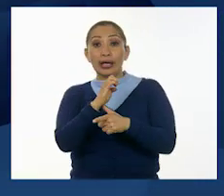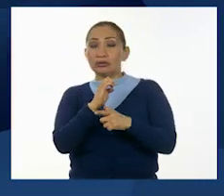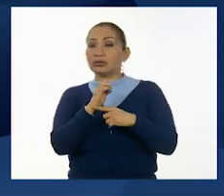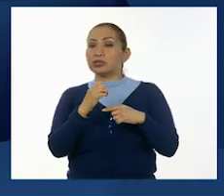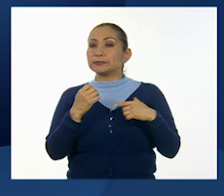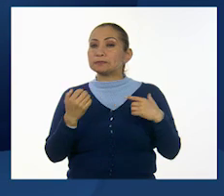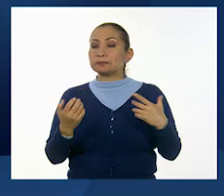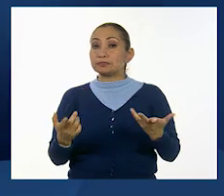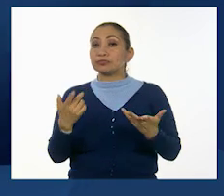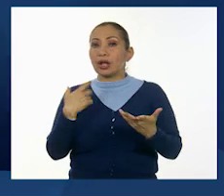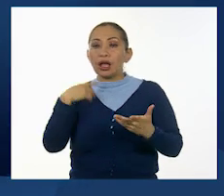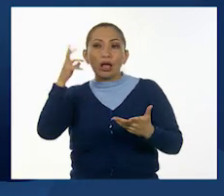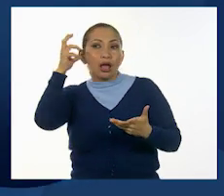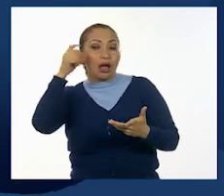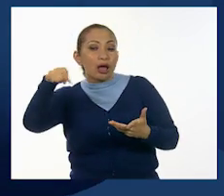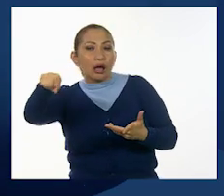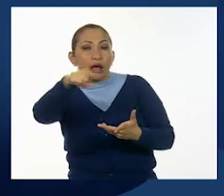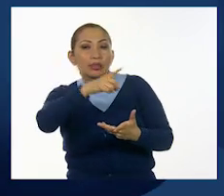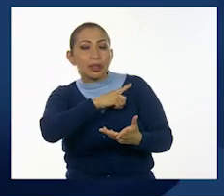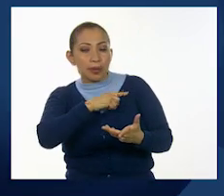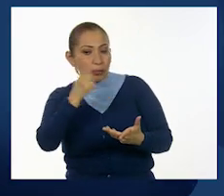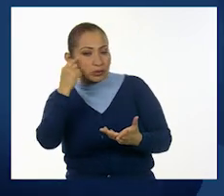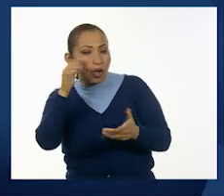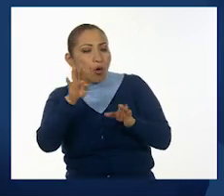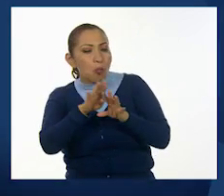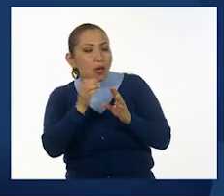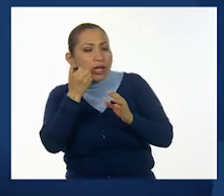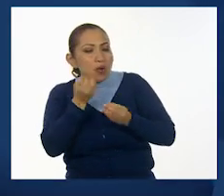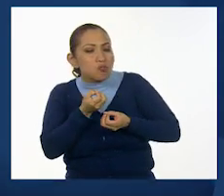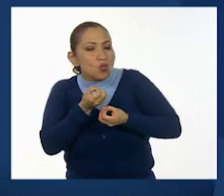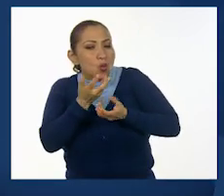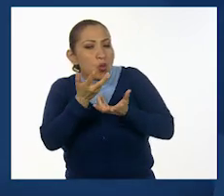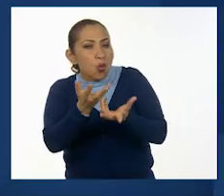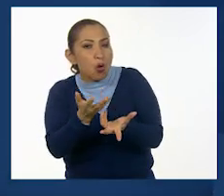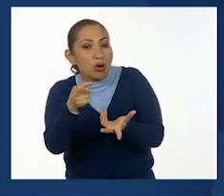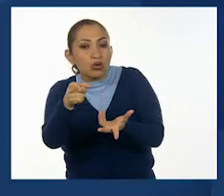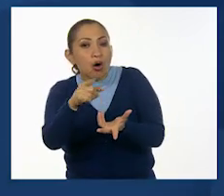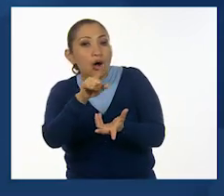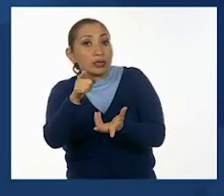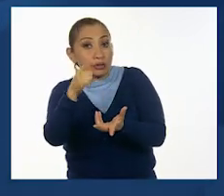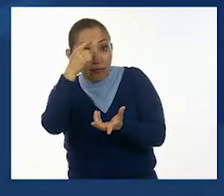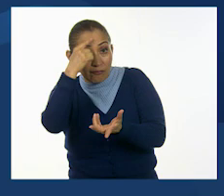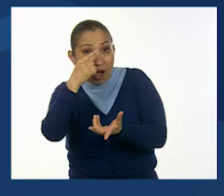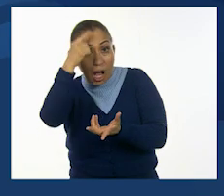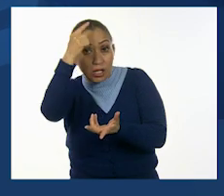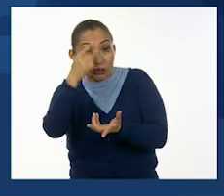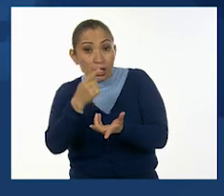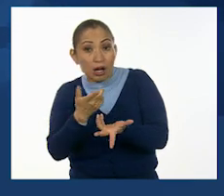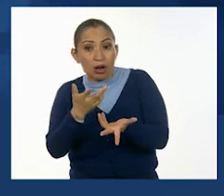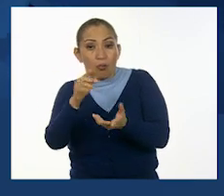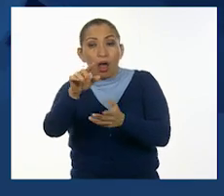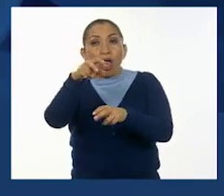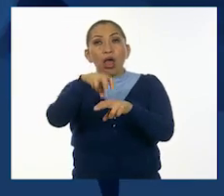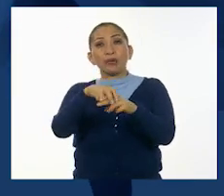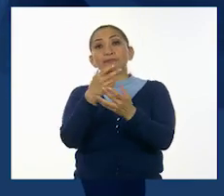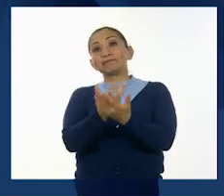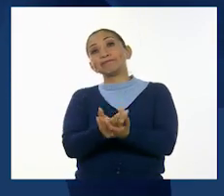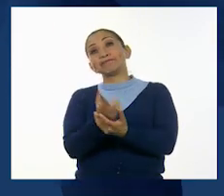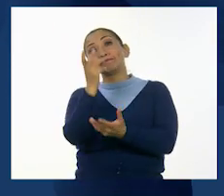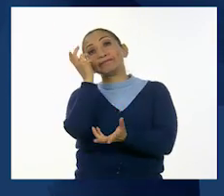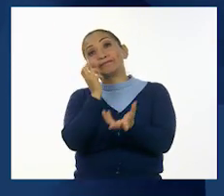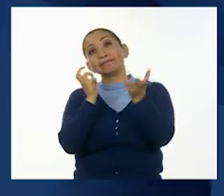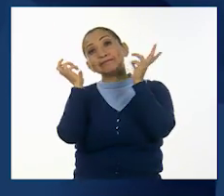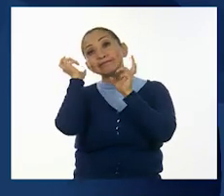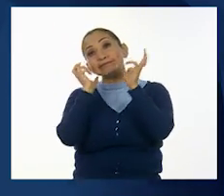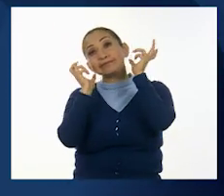sentido, el escucha tenemos que tenerlo en mente, que no es un rol fácil, que no es un rol pasivo, y